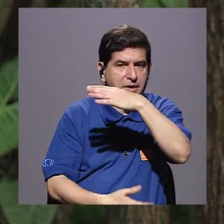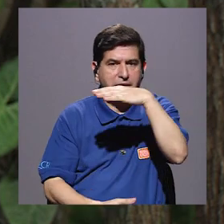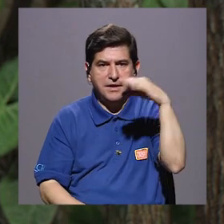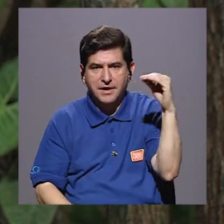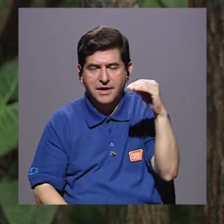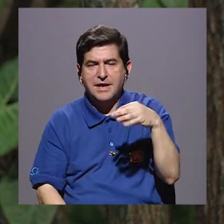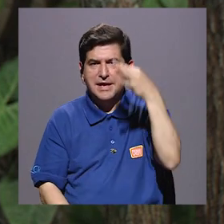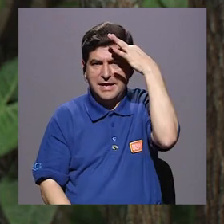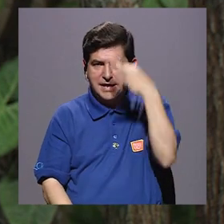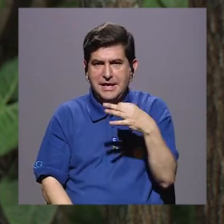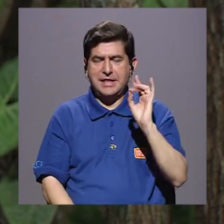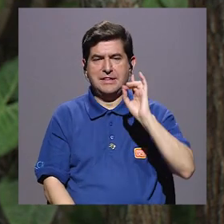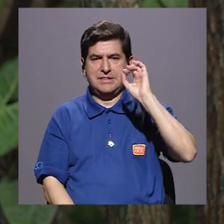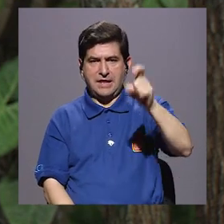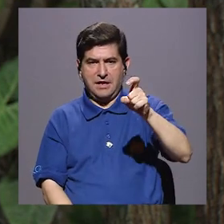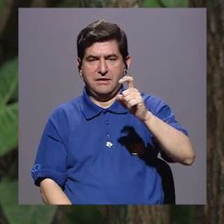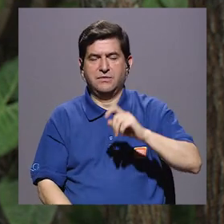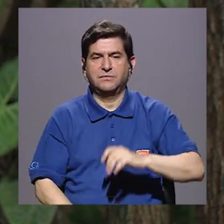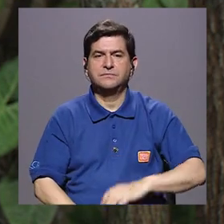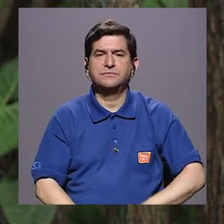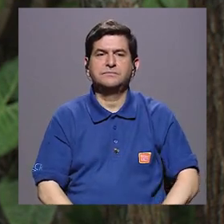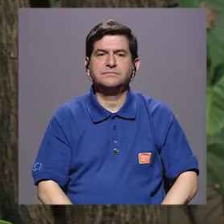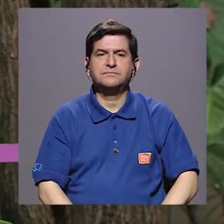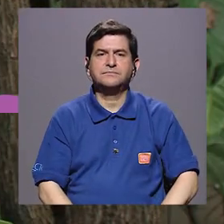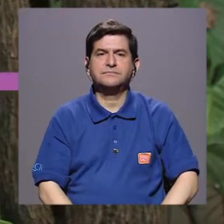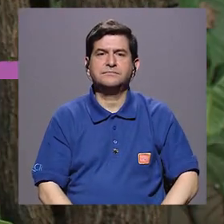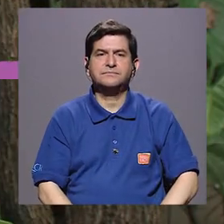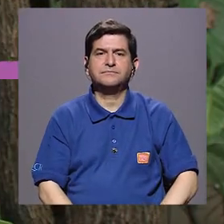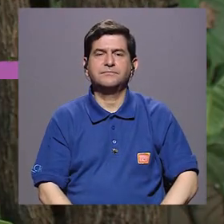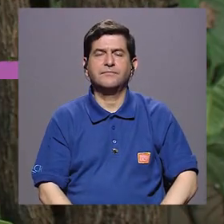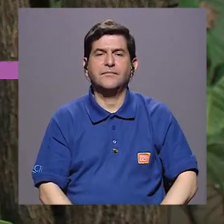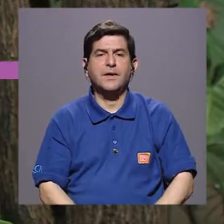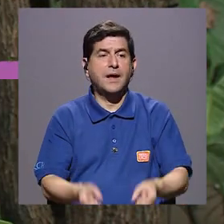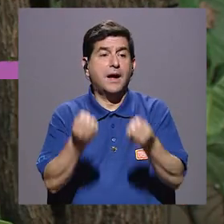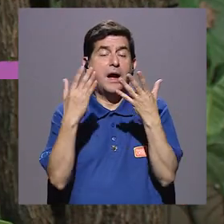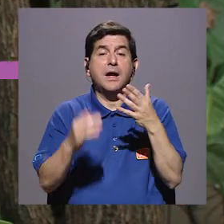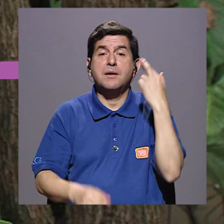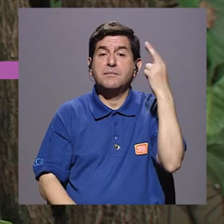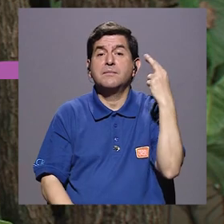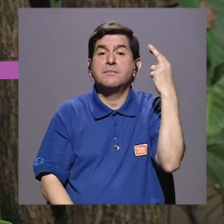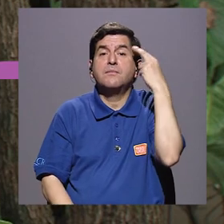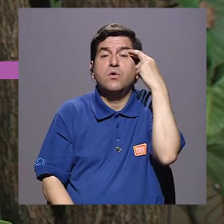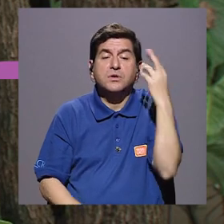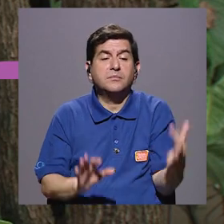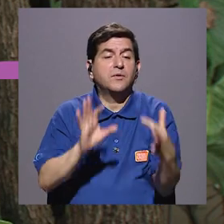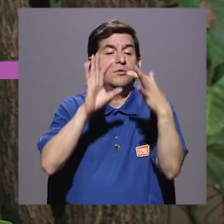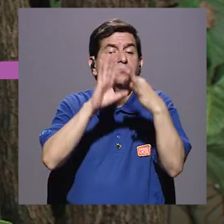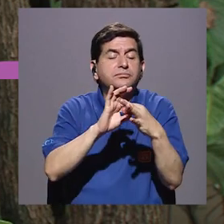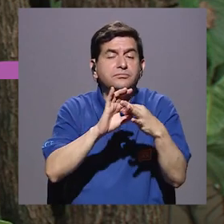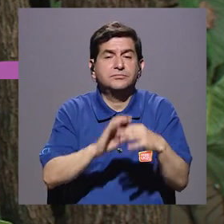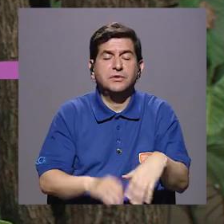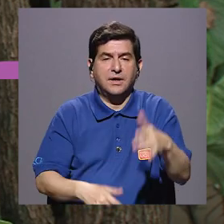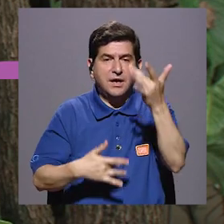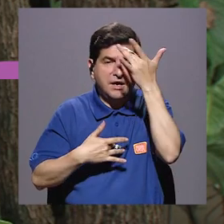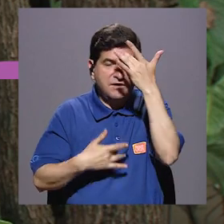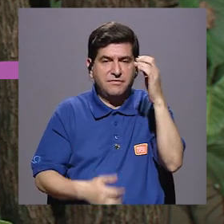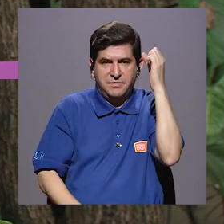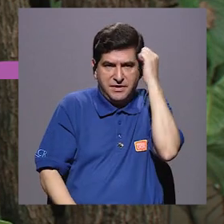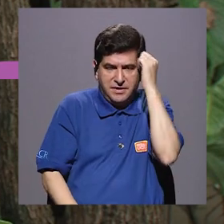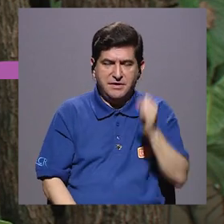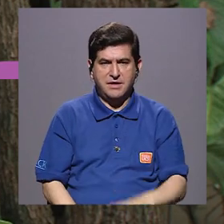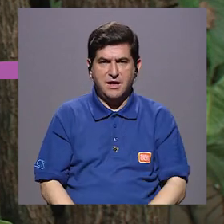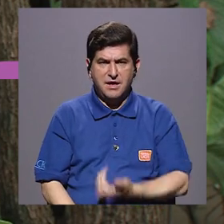se le han venido a poner criterios diagnósticos a la enfermedad. Ahí, digamos, muchas causas que van a estar asociadas a la sarcopenia la